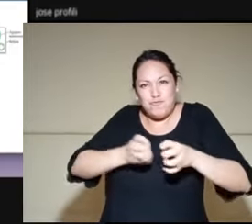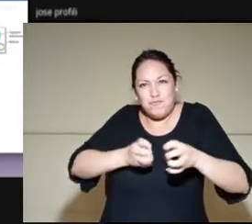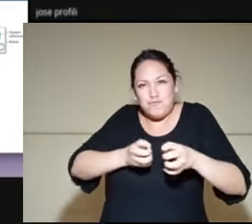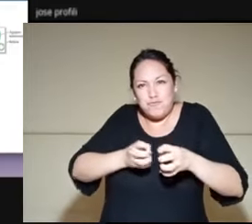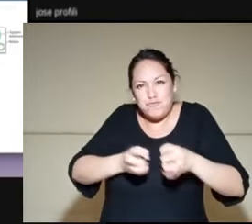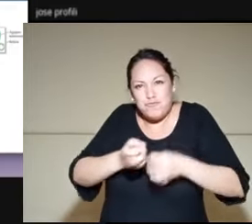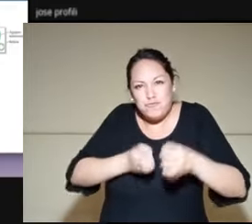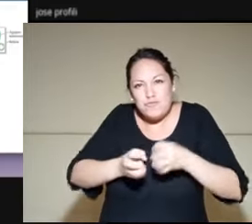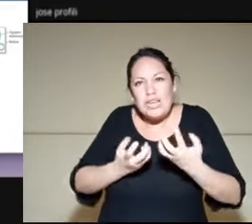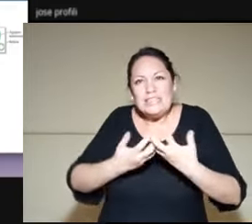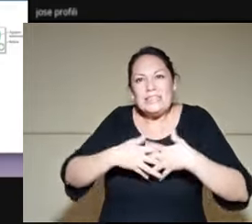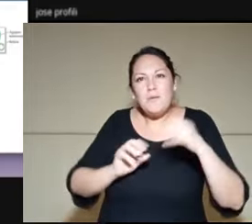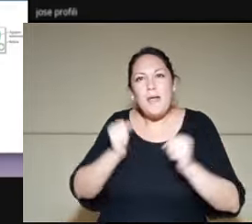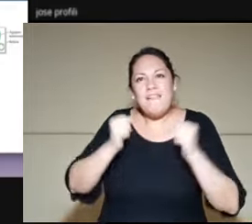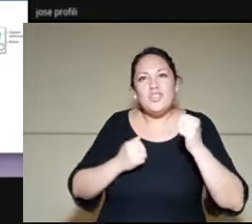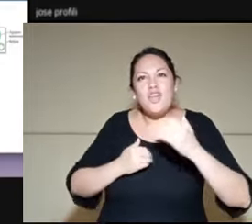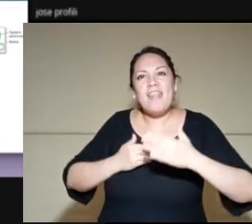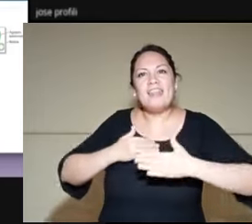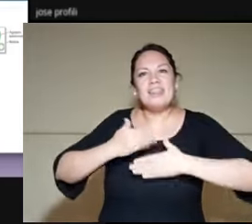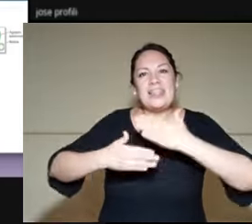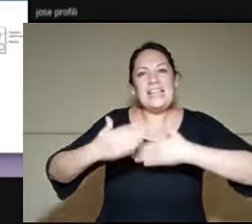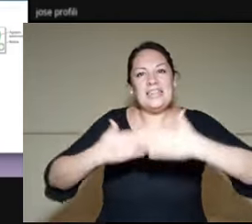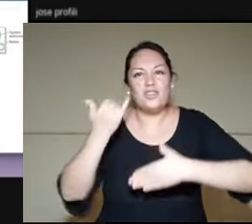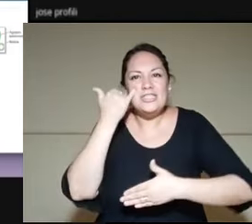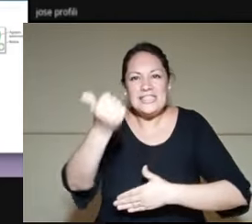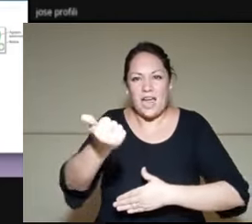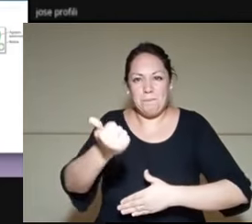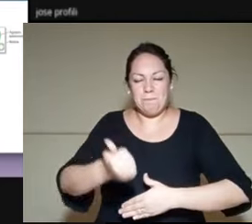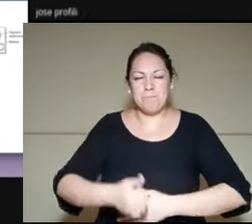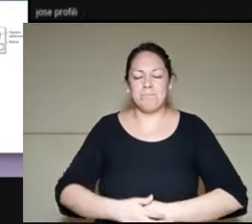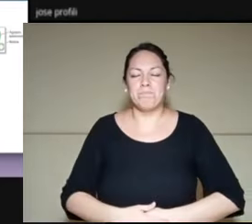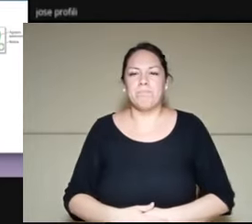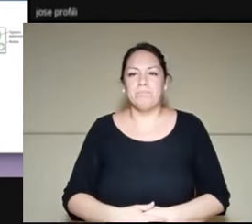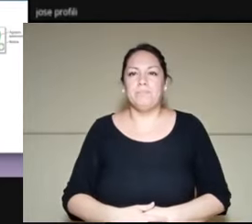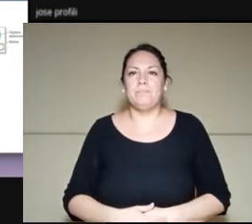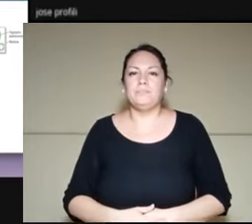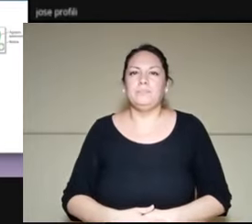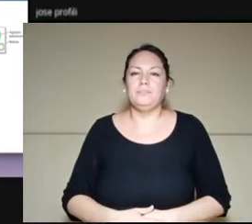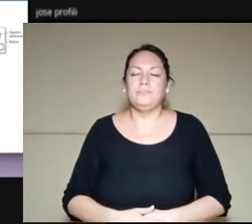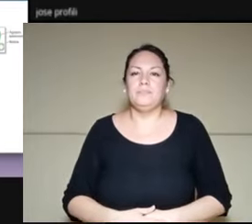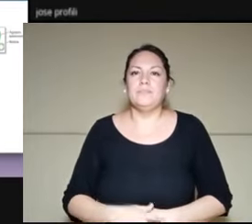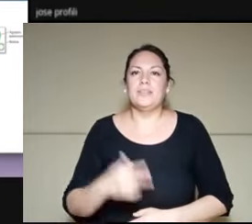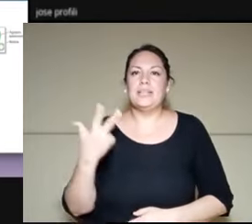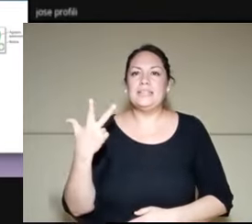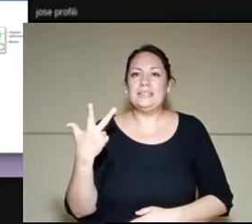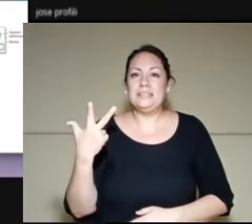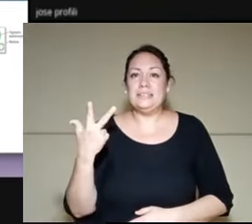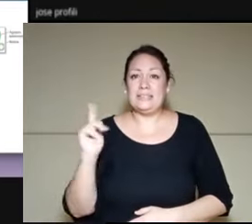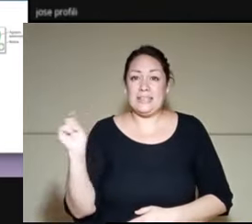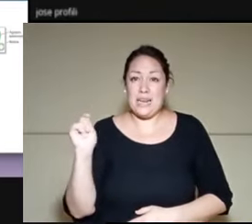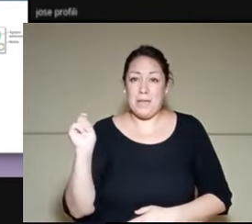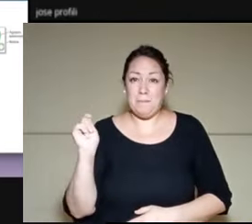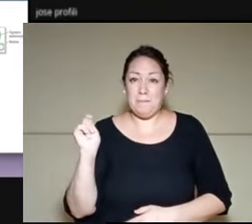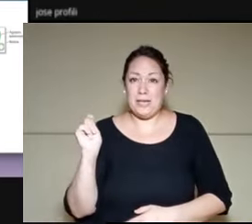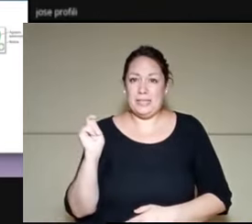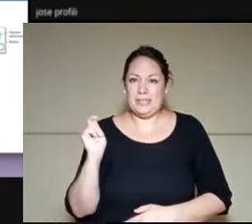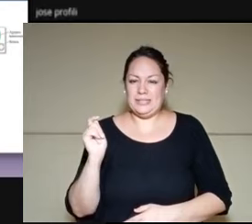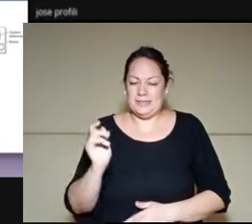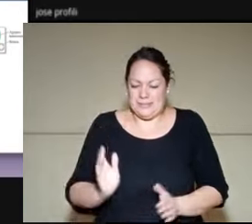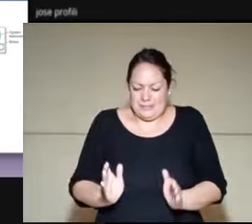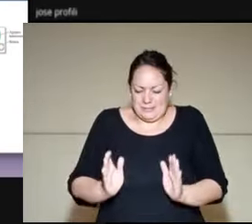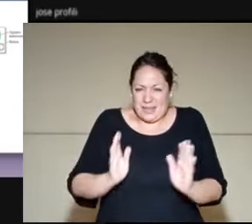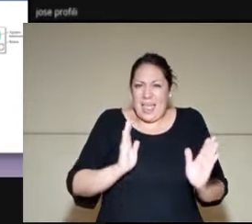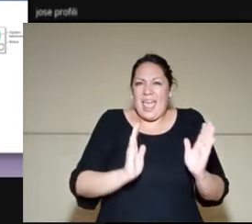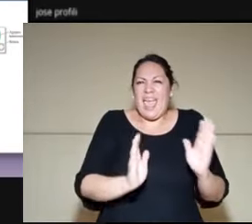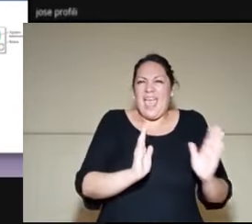ciertas estructuras del sistema nervioso que se va desarrollando. Entonces, los primeros 3 meses del